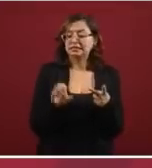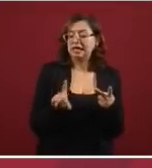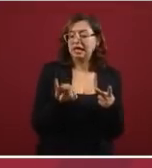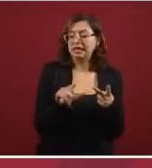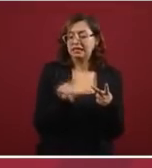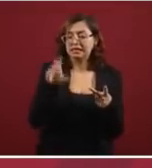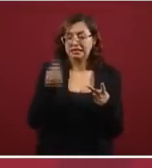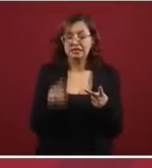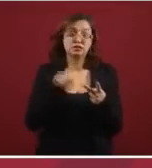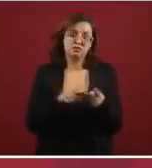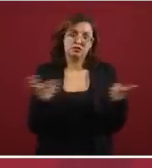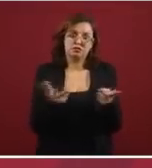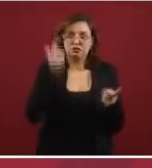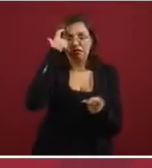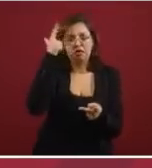con el FOA Proa,